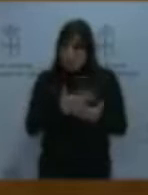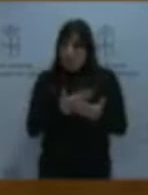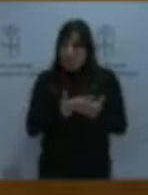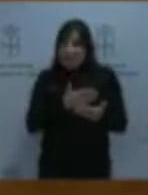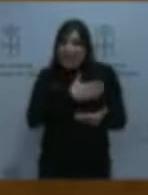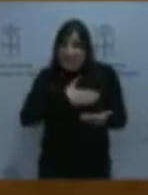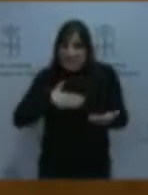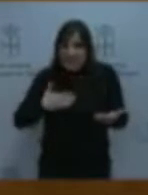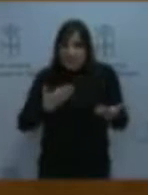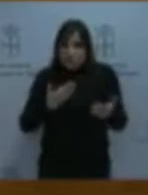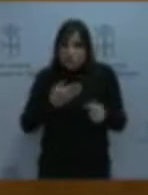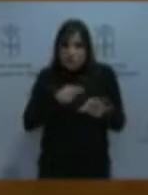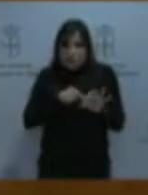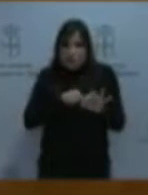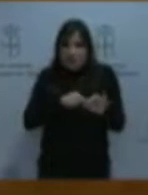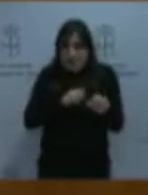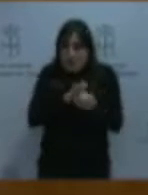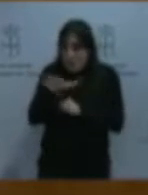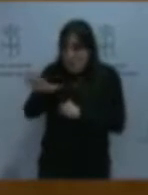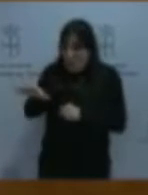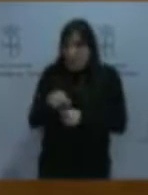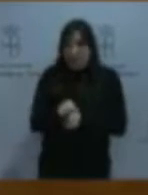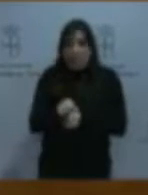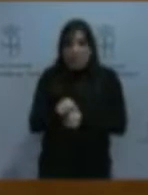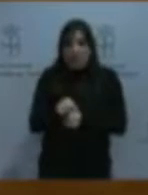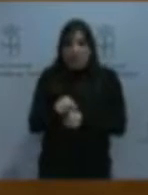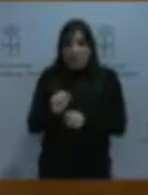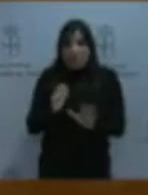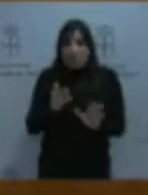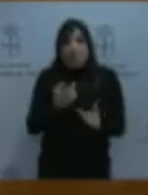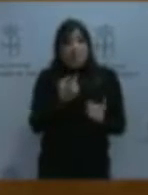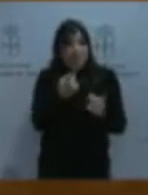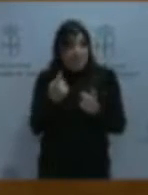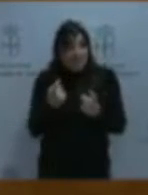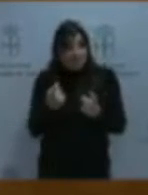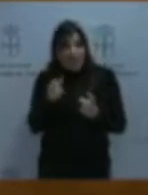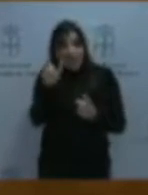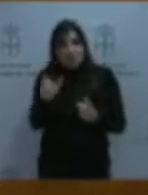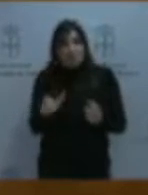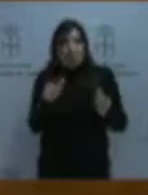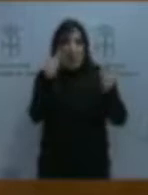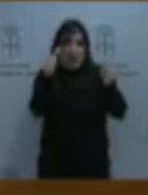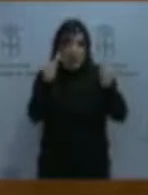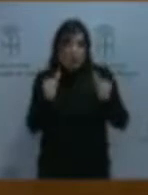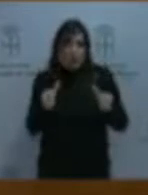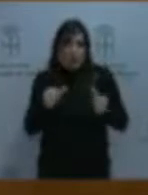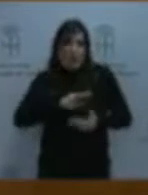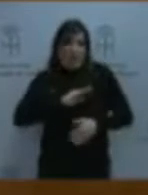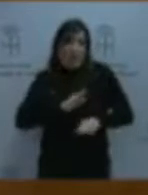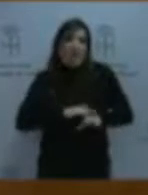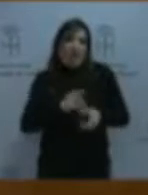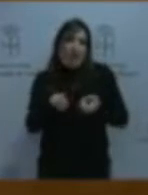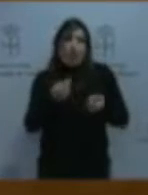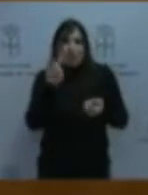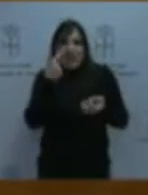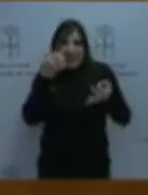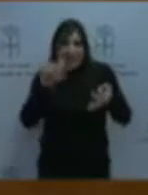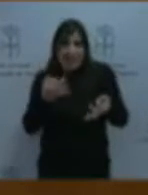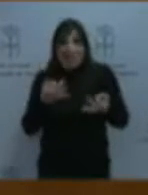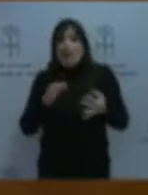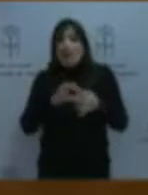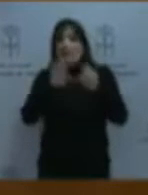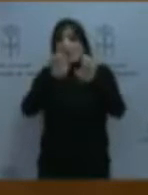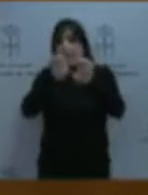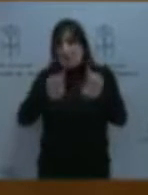que estaba a falta de cualificación para tener un control efectivo sobre empresas con alto contenido tecnológico y procesos